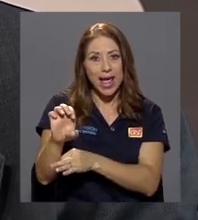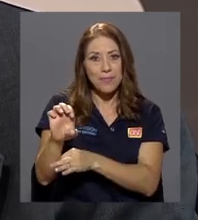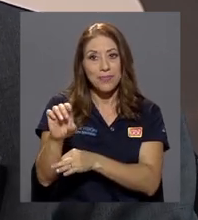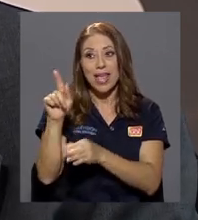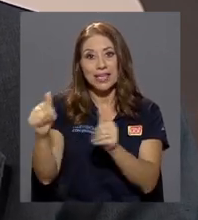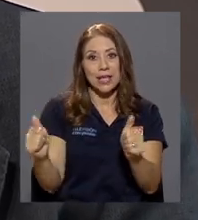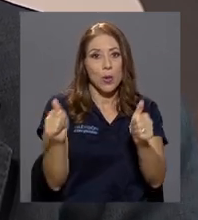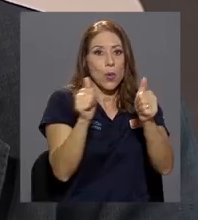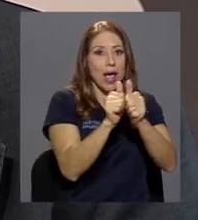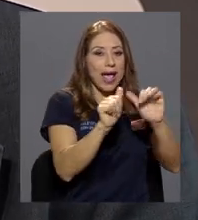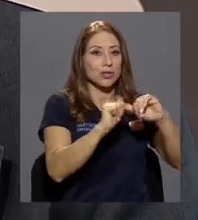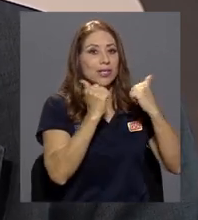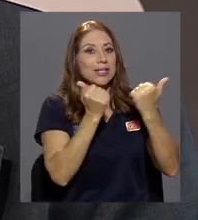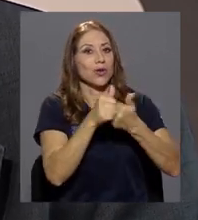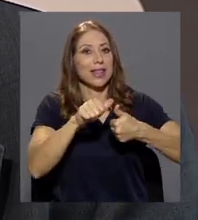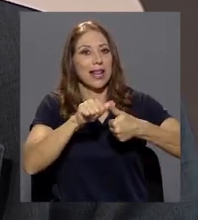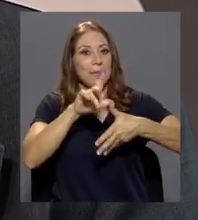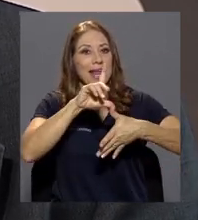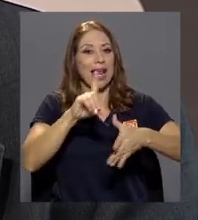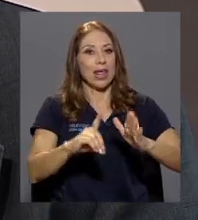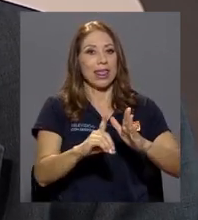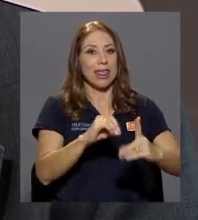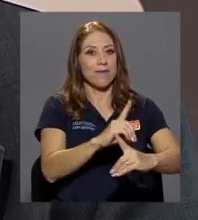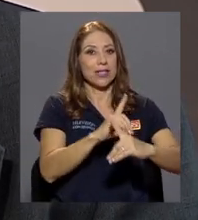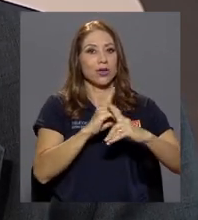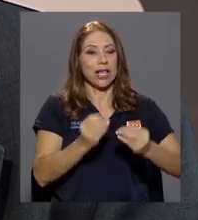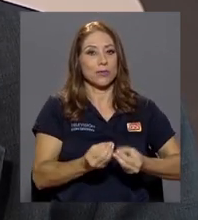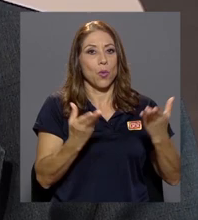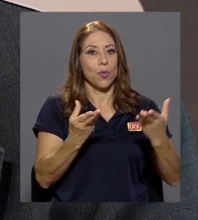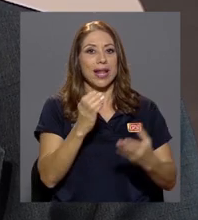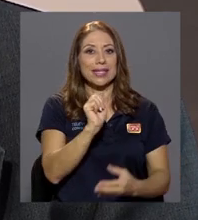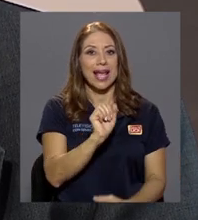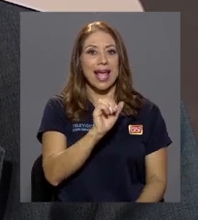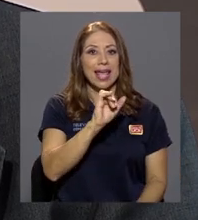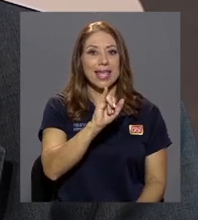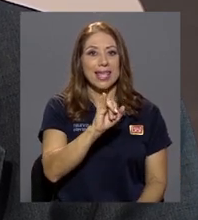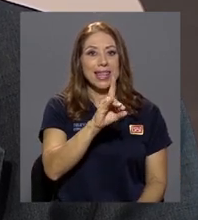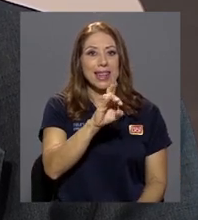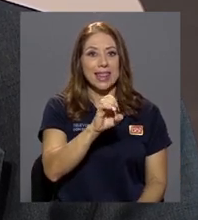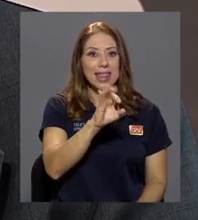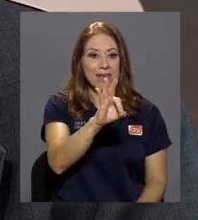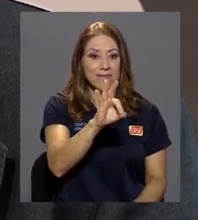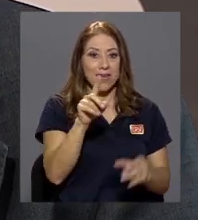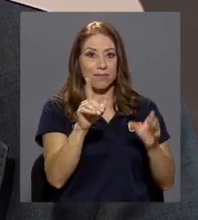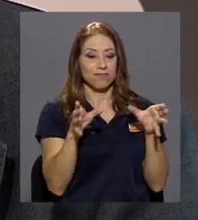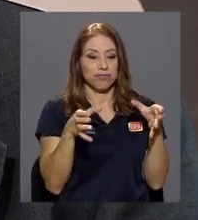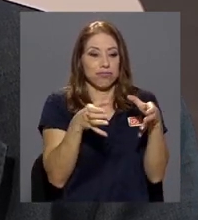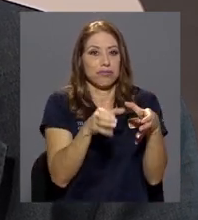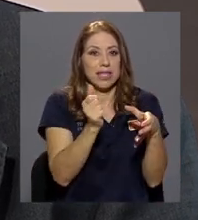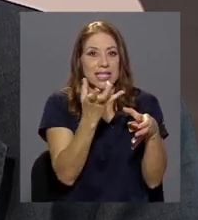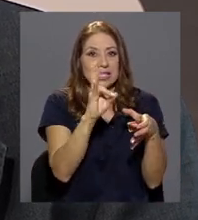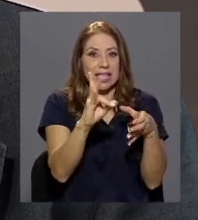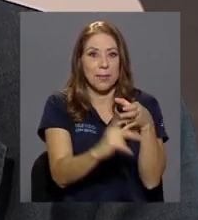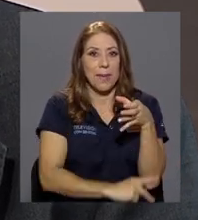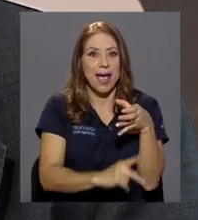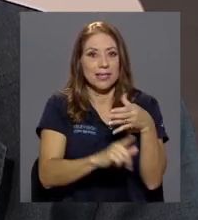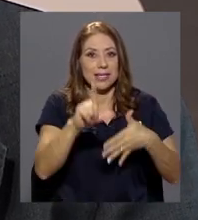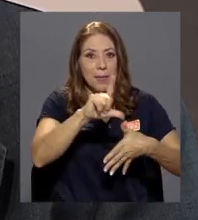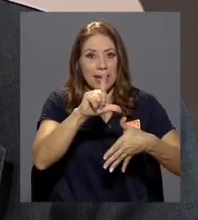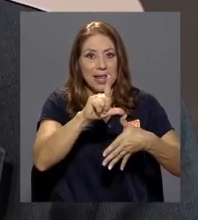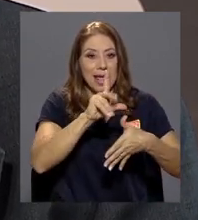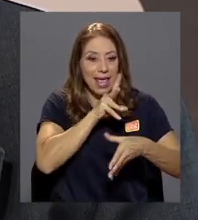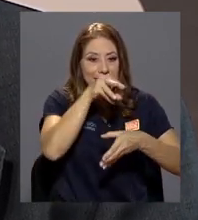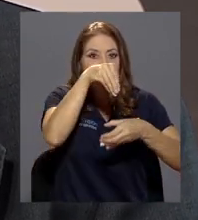con la asociación interamericana de defensorías públicas a ideas que agrupa a 17 países de américa latina